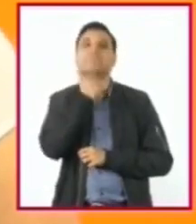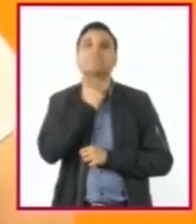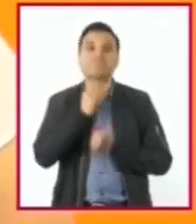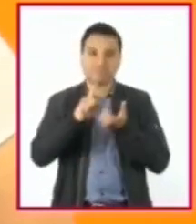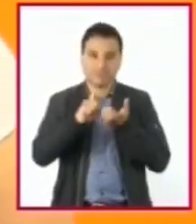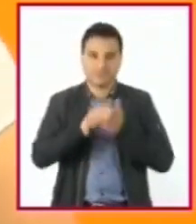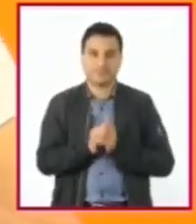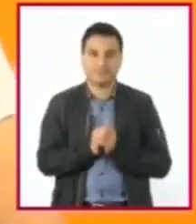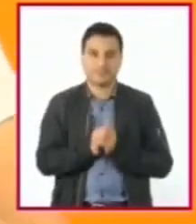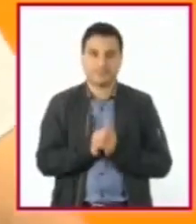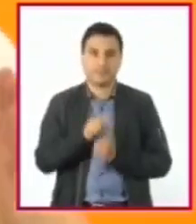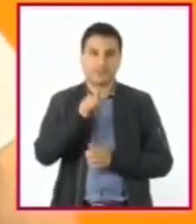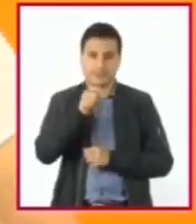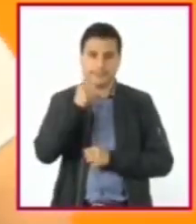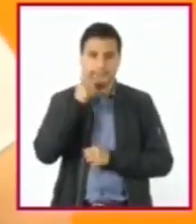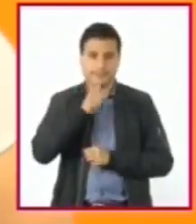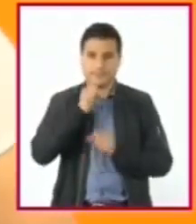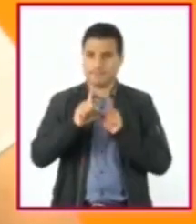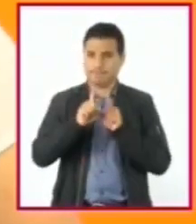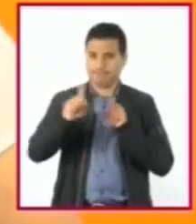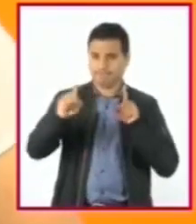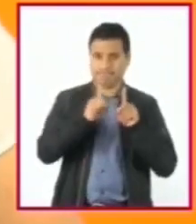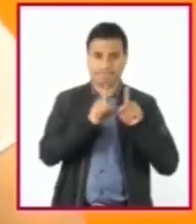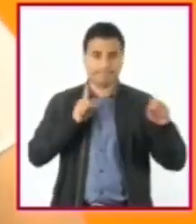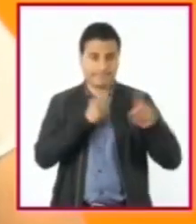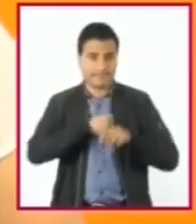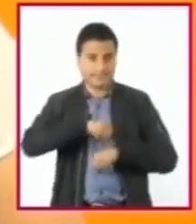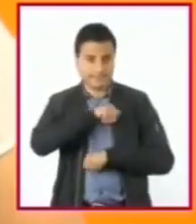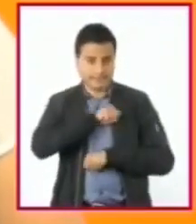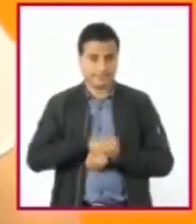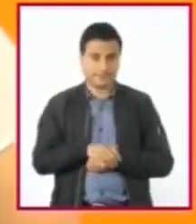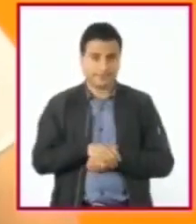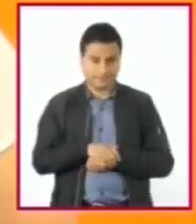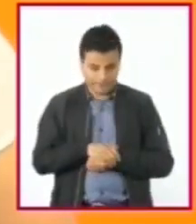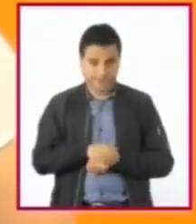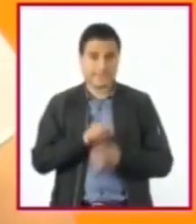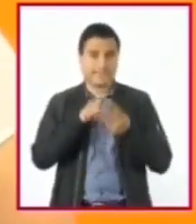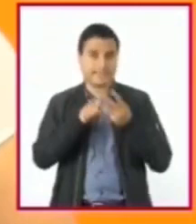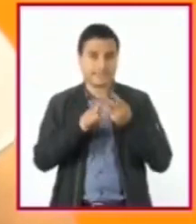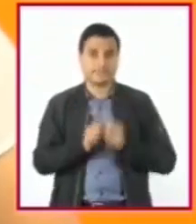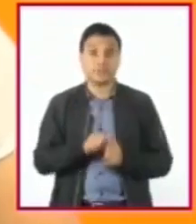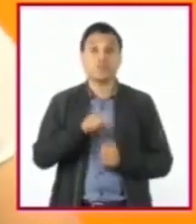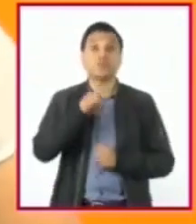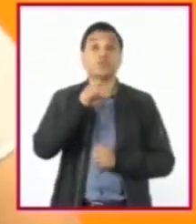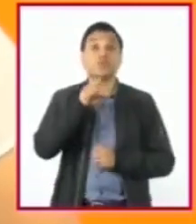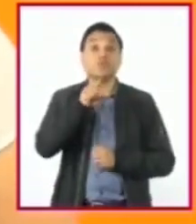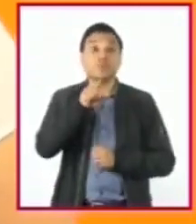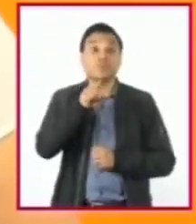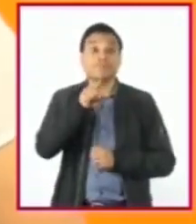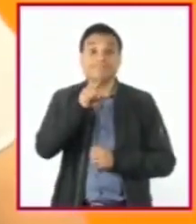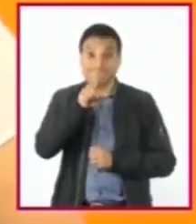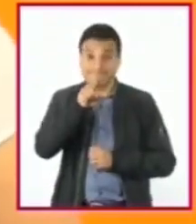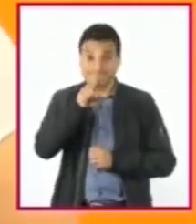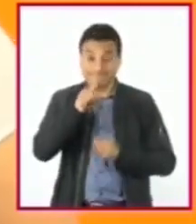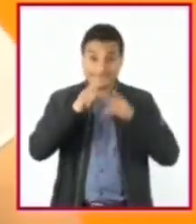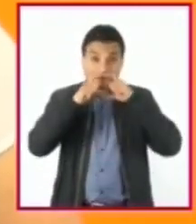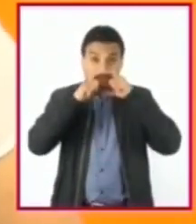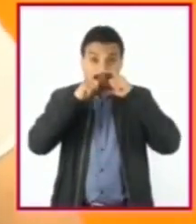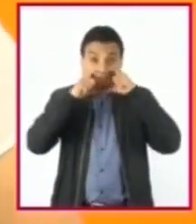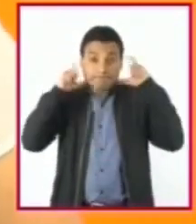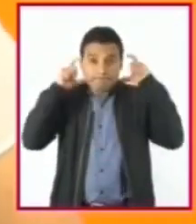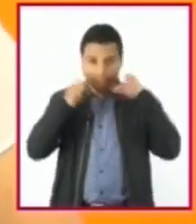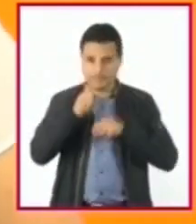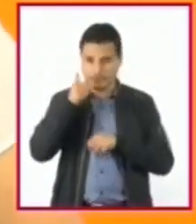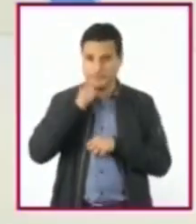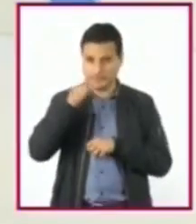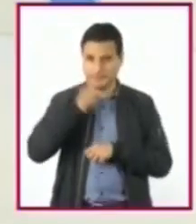2. Mantengan una sana distancia con las personas. 3. Utilicen mascarilla cuando no sea posible mantener el